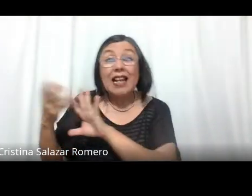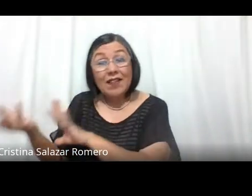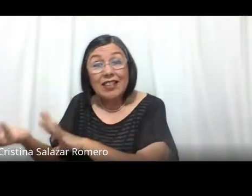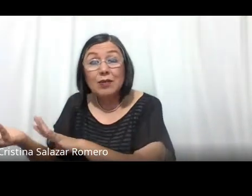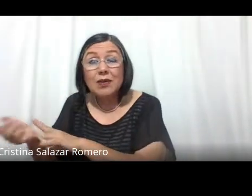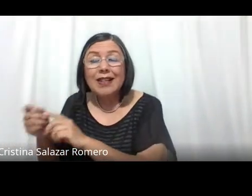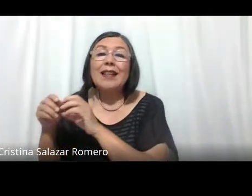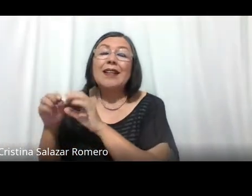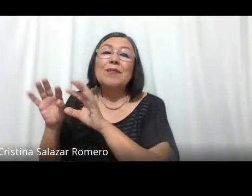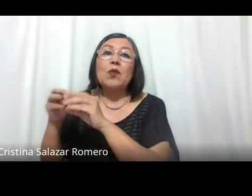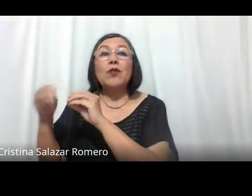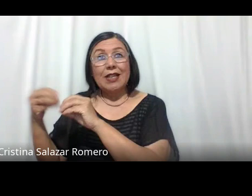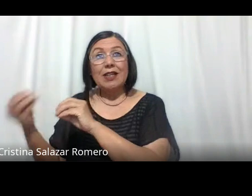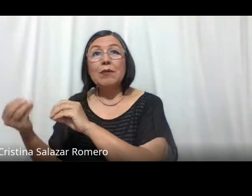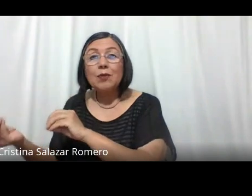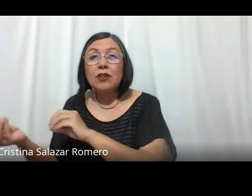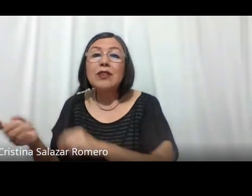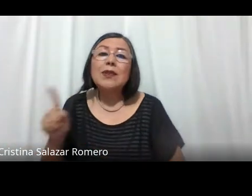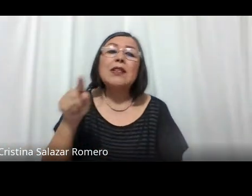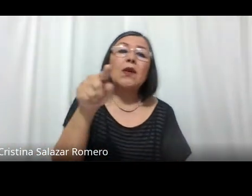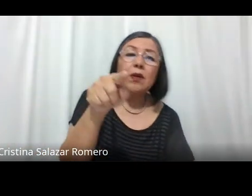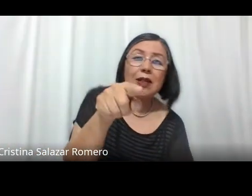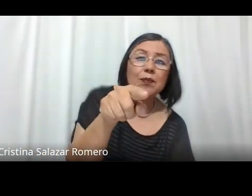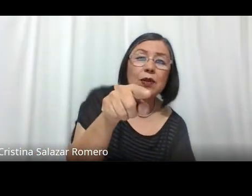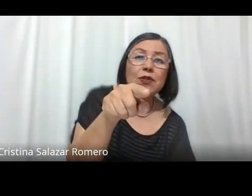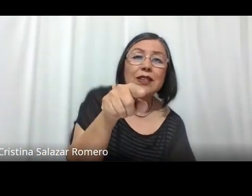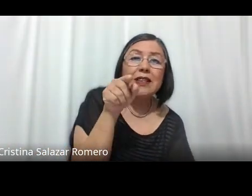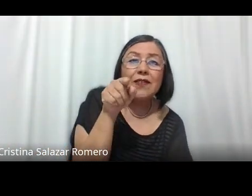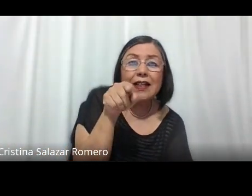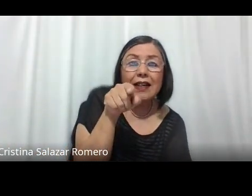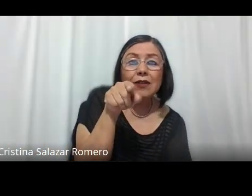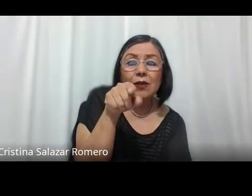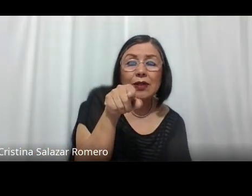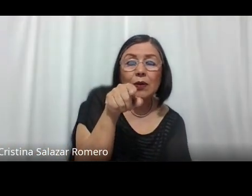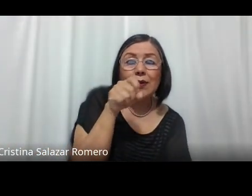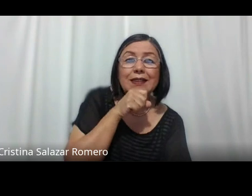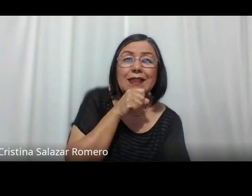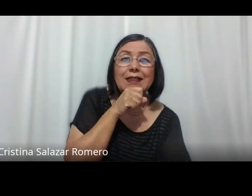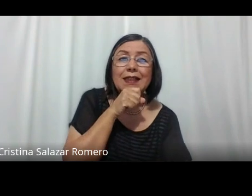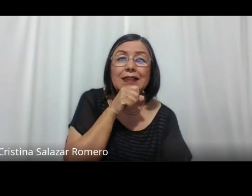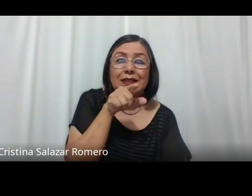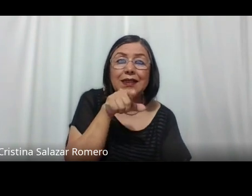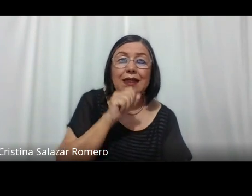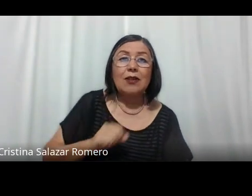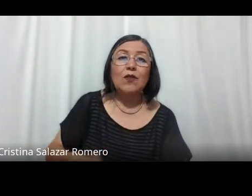el alfabeto manual, cuando ya le damos un valor lingüístico, las podemos identificar con algunas de